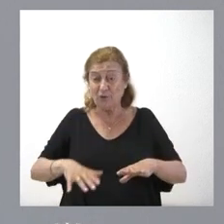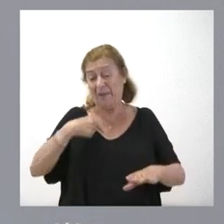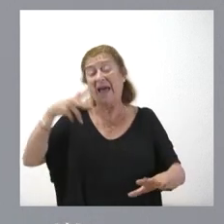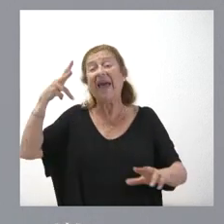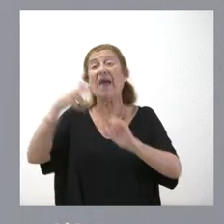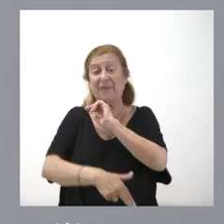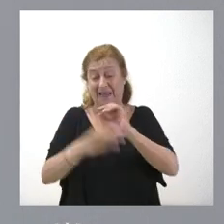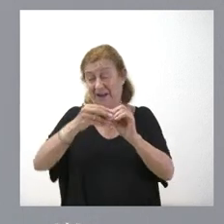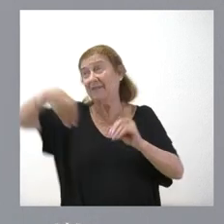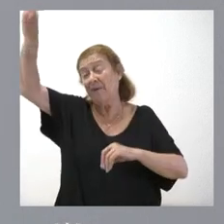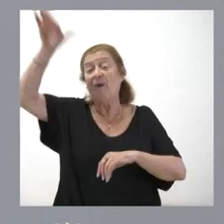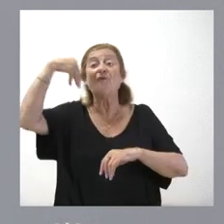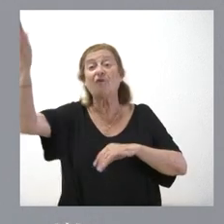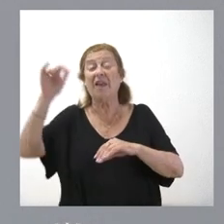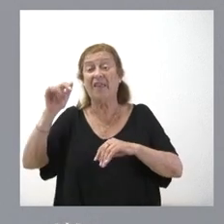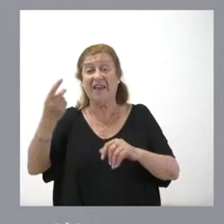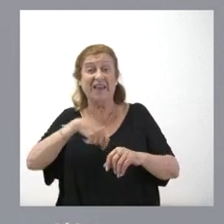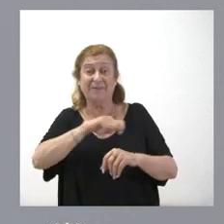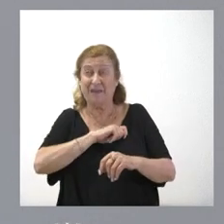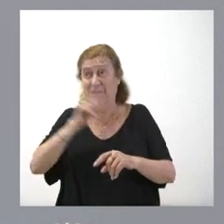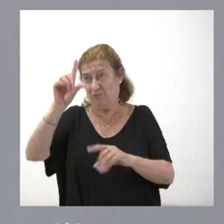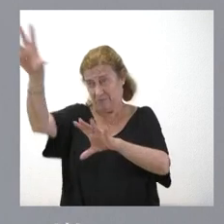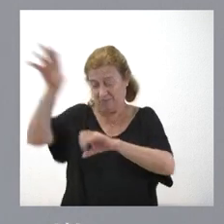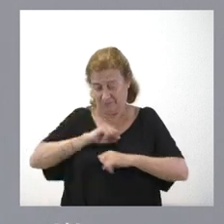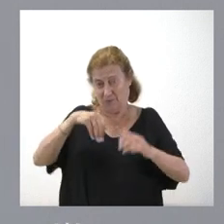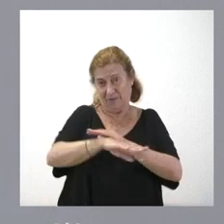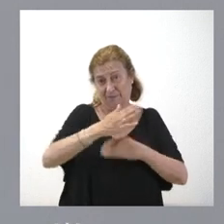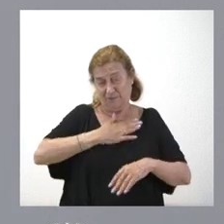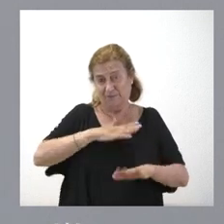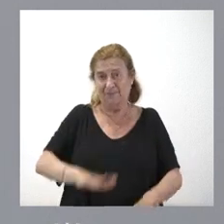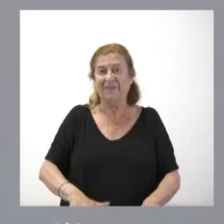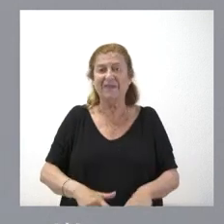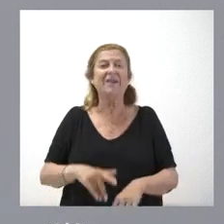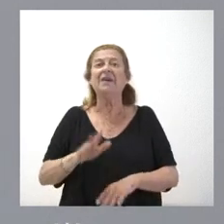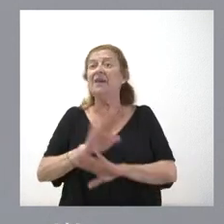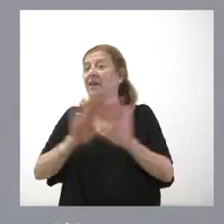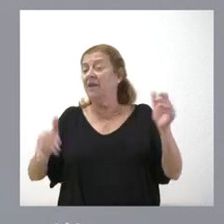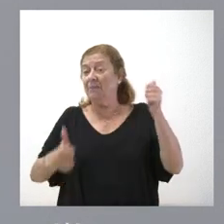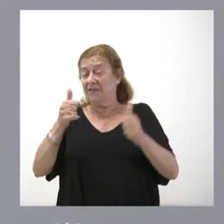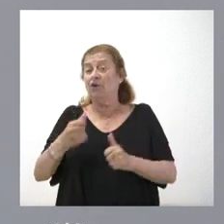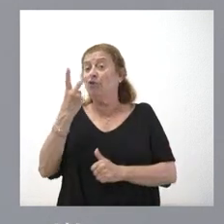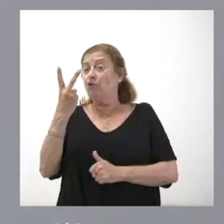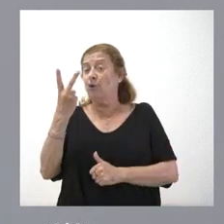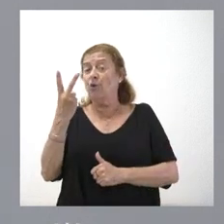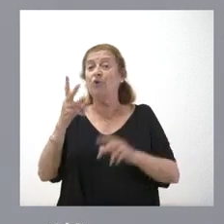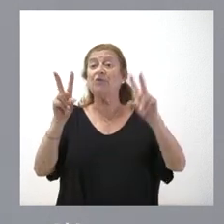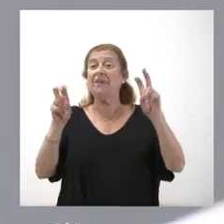bien lo que supondría una importante pérdida para el patrimonio histórico español y sin más dos asuntos